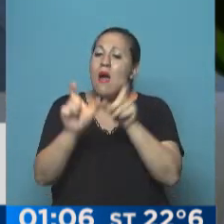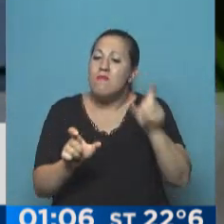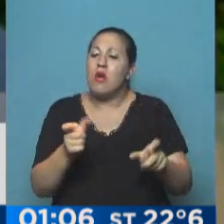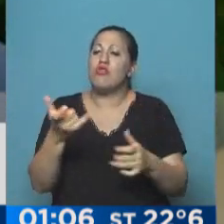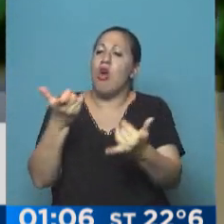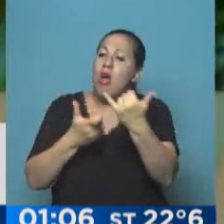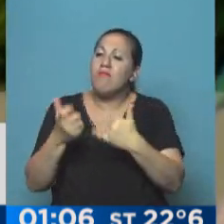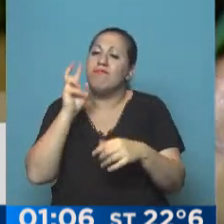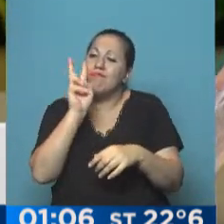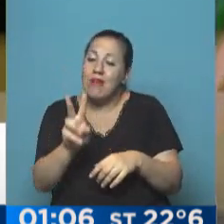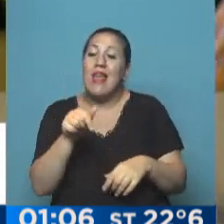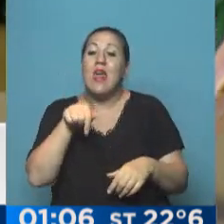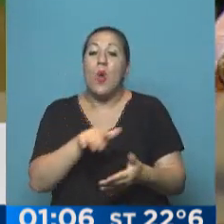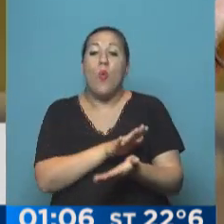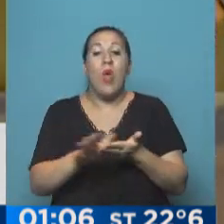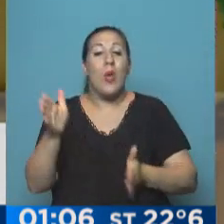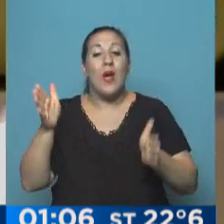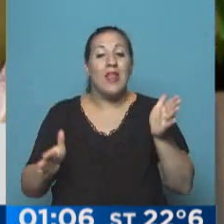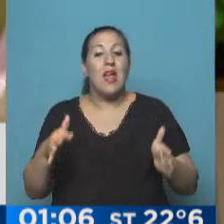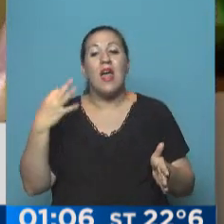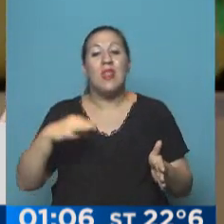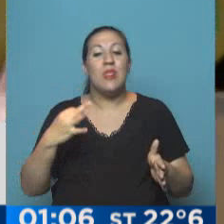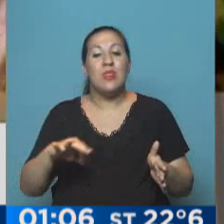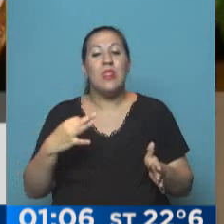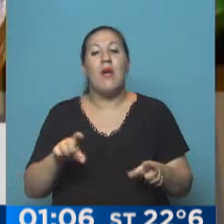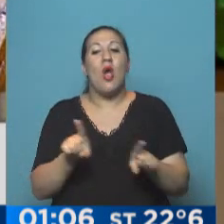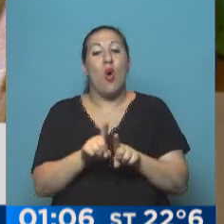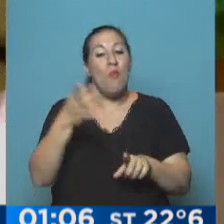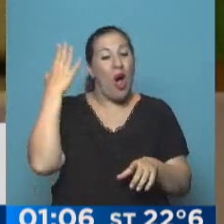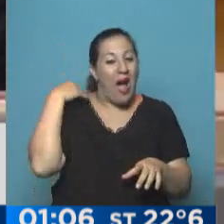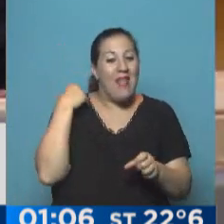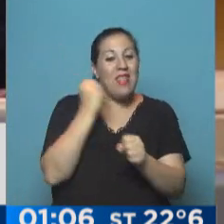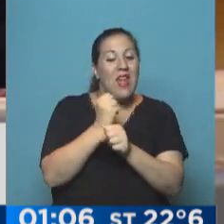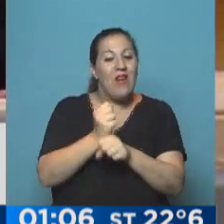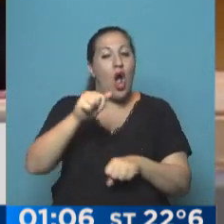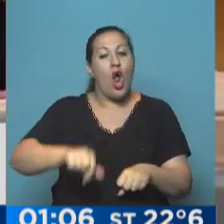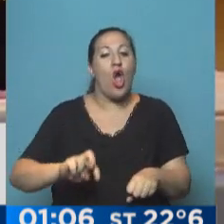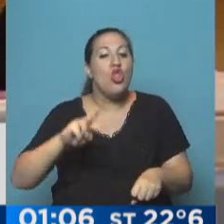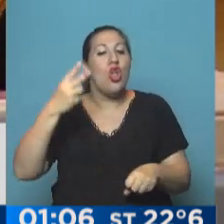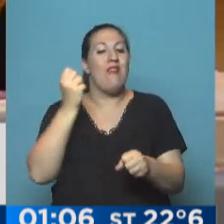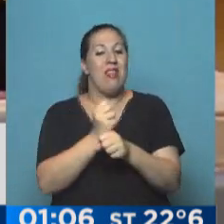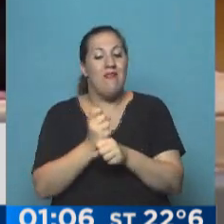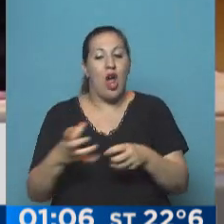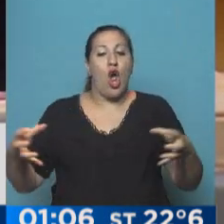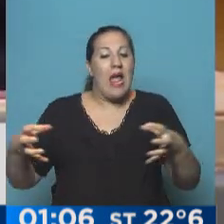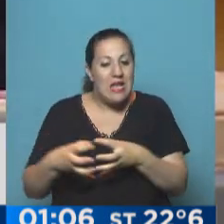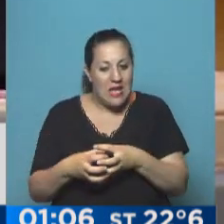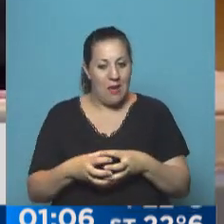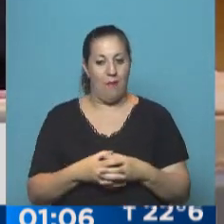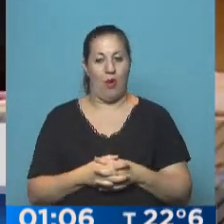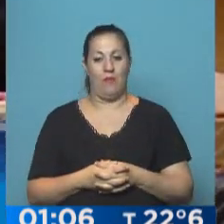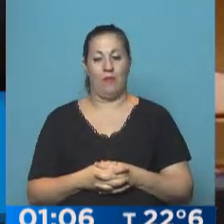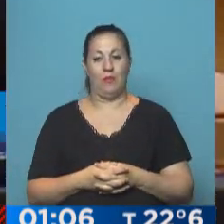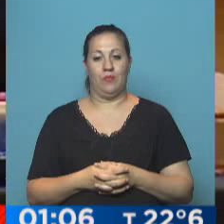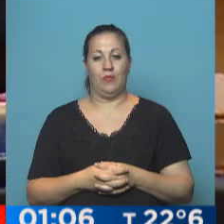y dijo que en esta nueva etapa tienen que hacer el doble de lo que hicieron en la primera, con el trabajo en equipo con la Nación y la provincia de Buenos Aires.